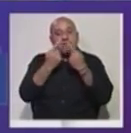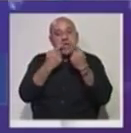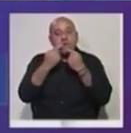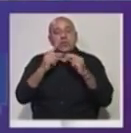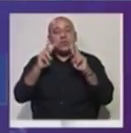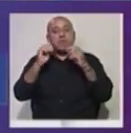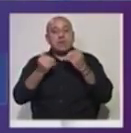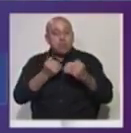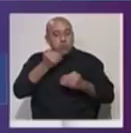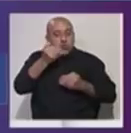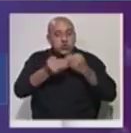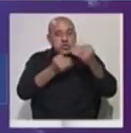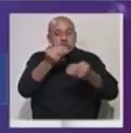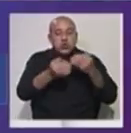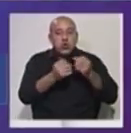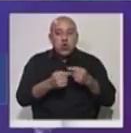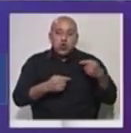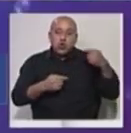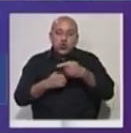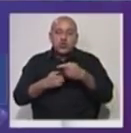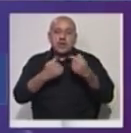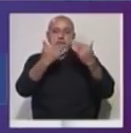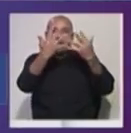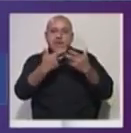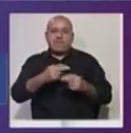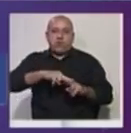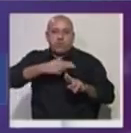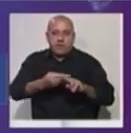contrarreforma. Ese proceso de contrarreforma,